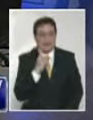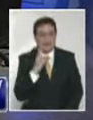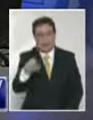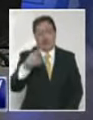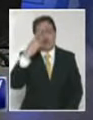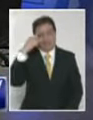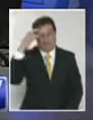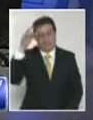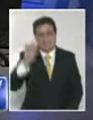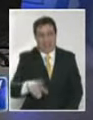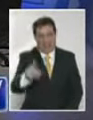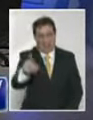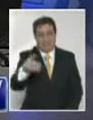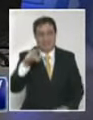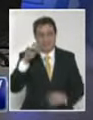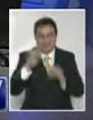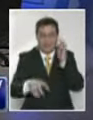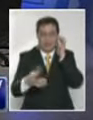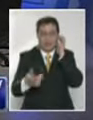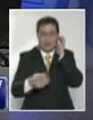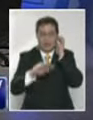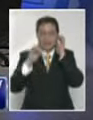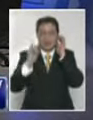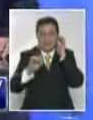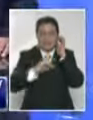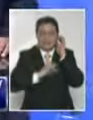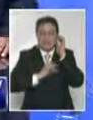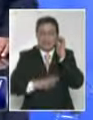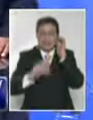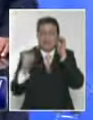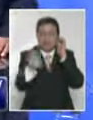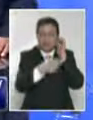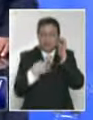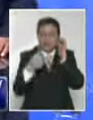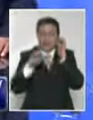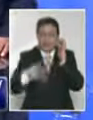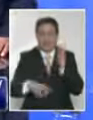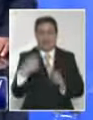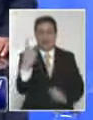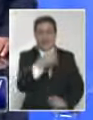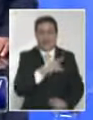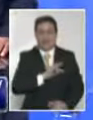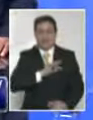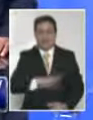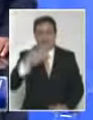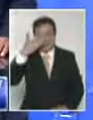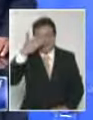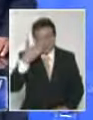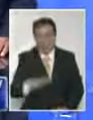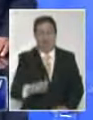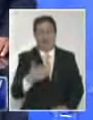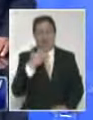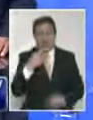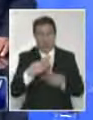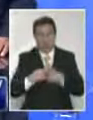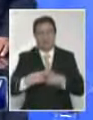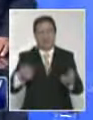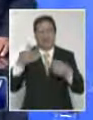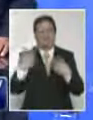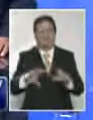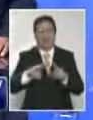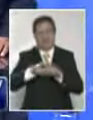sabía en una buena parte de Chile, y hoy día yo creo que lo sabe Chile entero, afortunadamente, porque ha empezado a